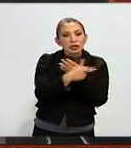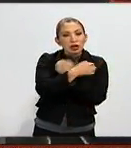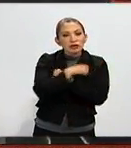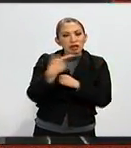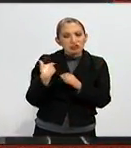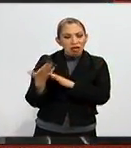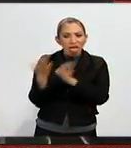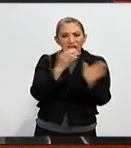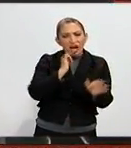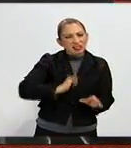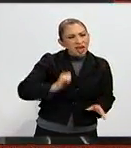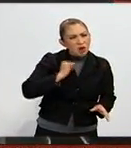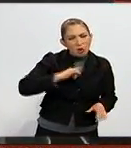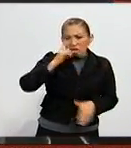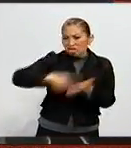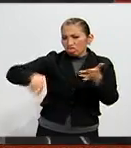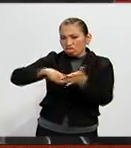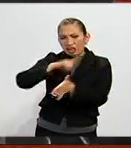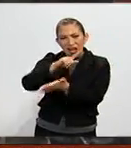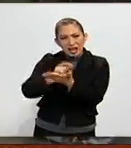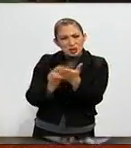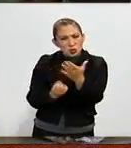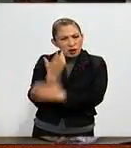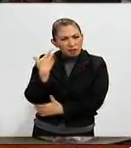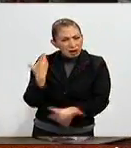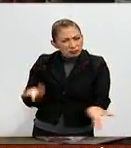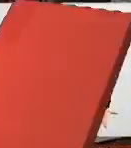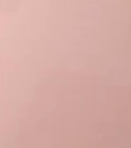al pasado y echar abajo la reforma educativa.